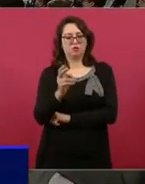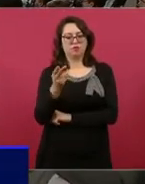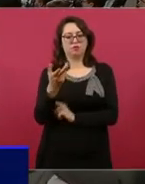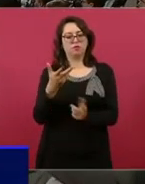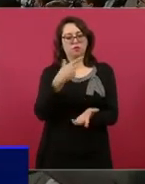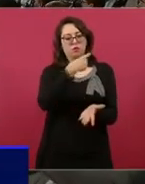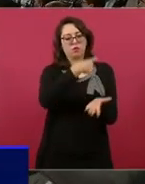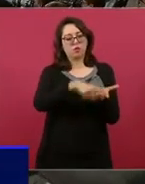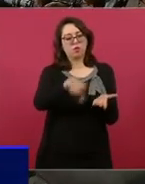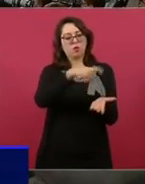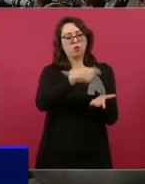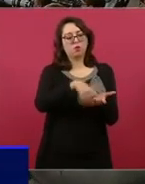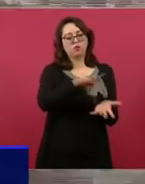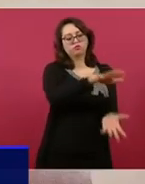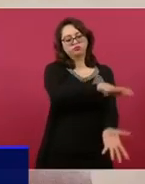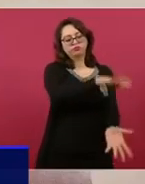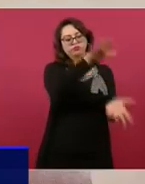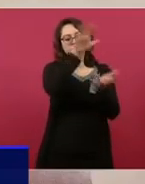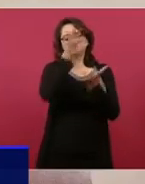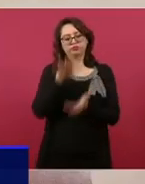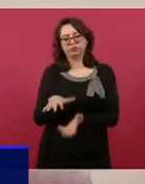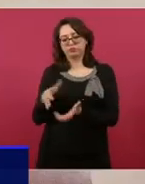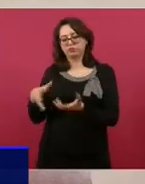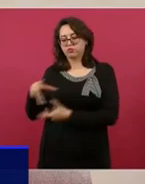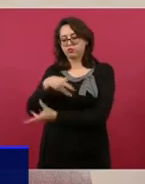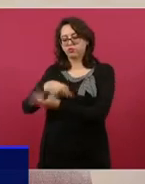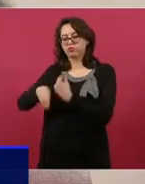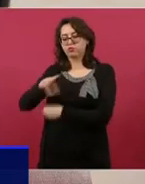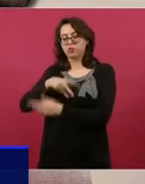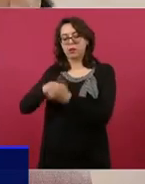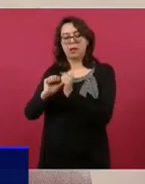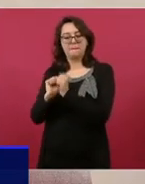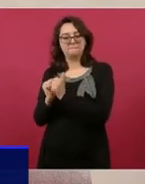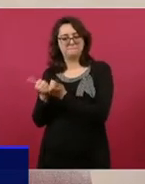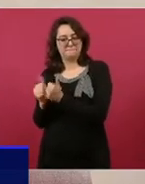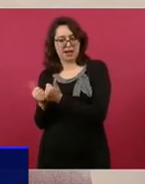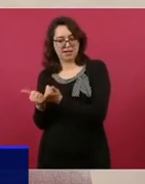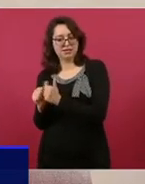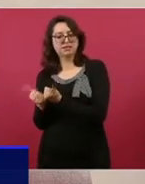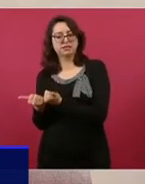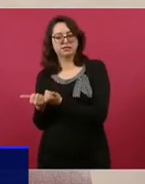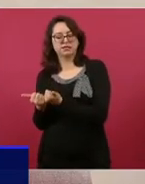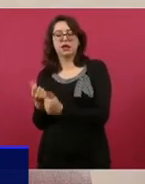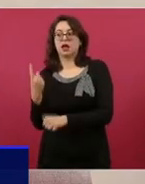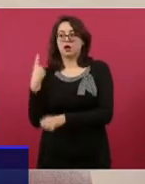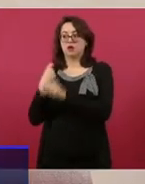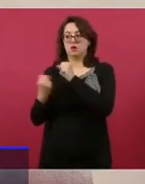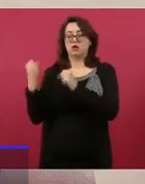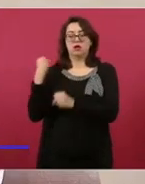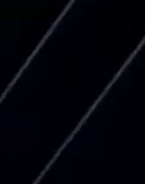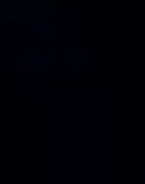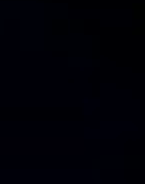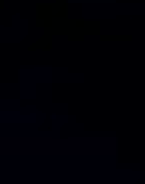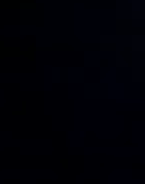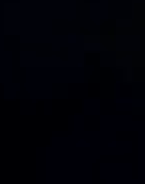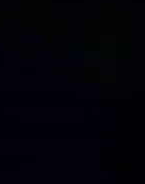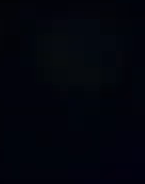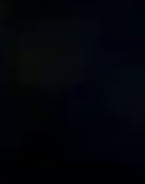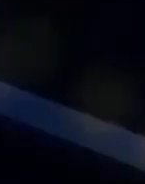ministros sus adversarios pondrían El grito en el cielo porque así son los conservadores son muy hipócritas comento